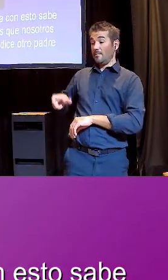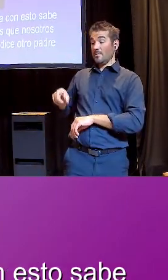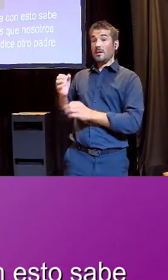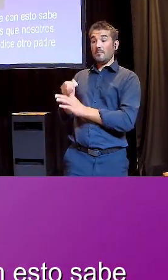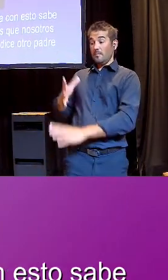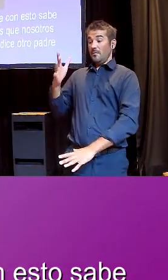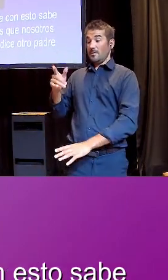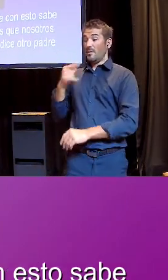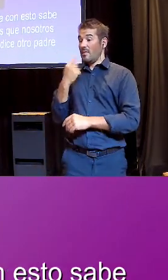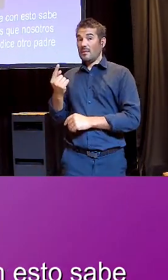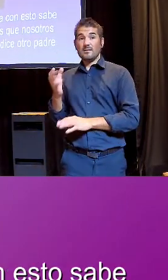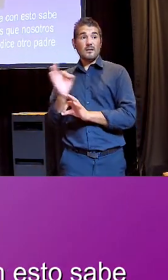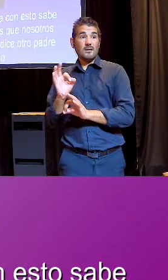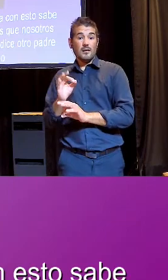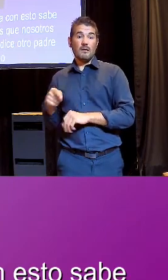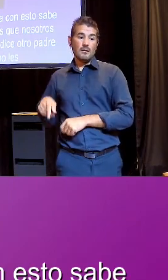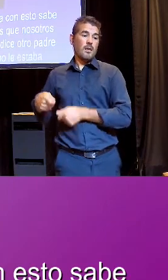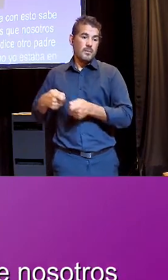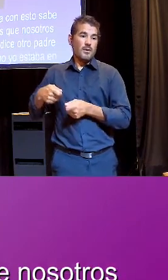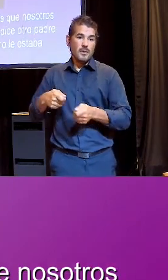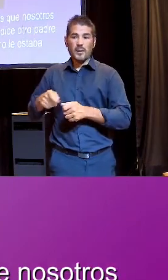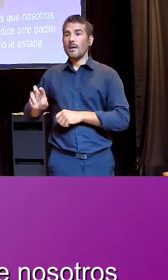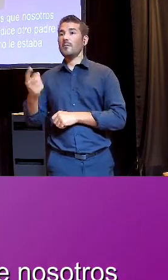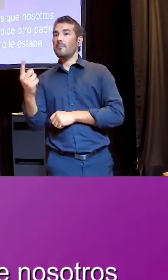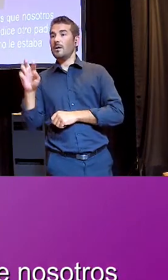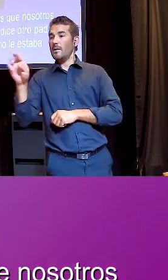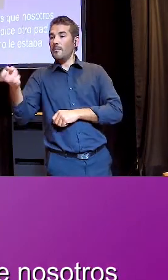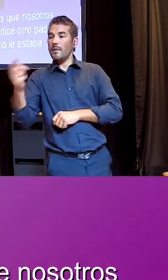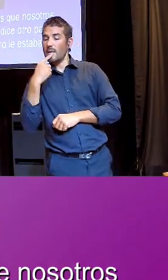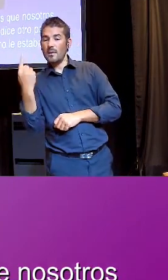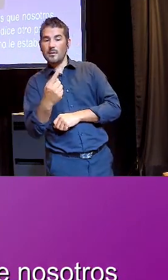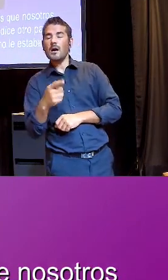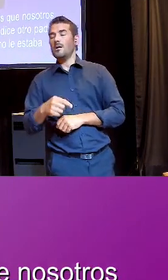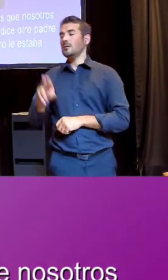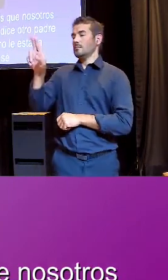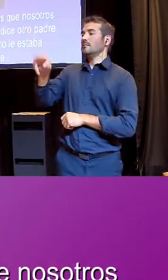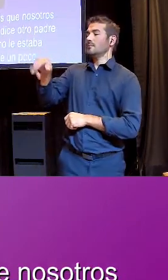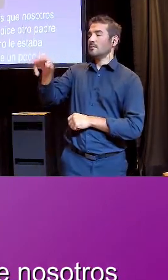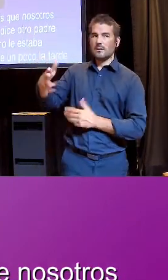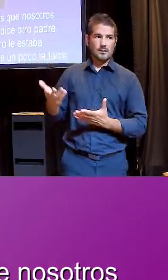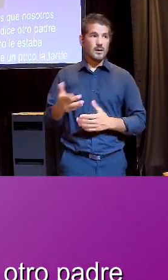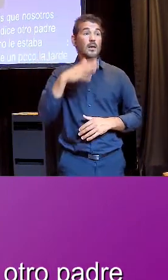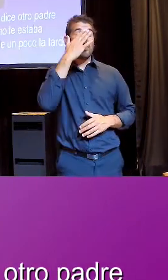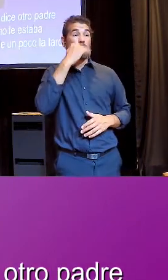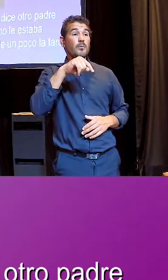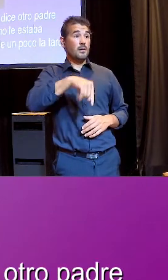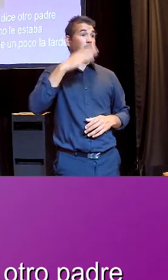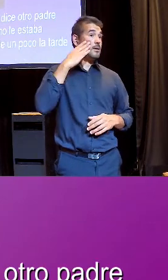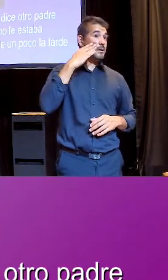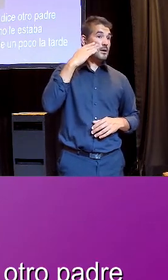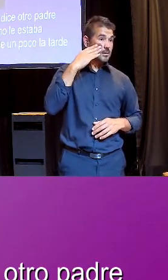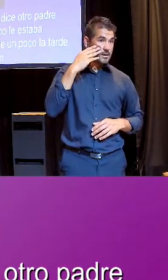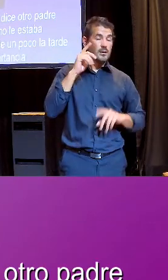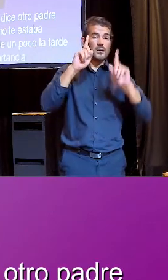diciendo hace 5 años. Bueno, lo estaba diciendo mal, indudablemente. ¿Sí? De eso vamos a hablar un poco a la tarde, de las intervenciones mediadas por padres, de la